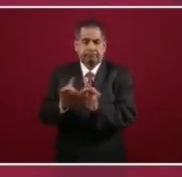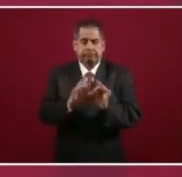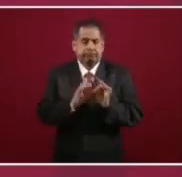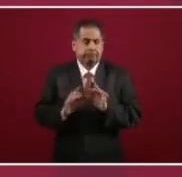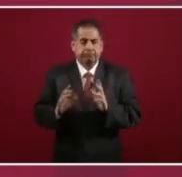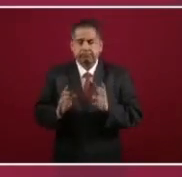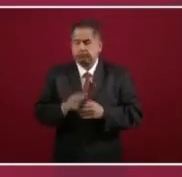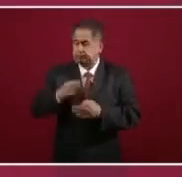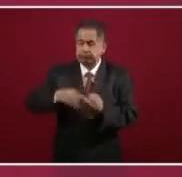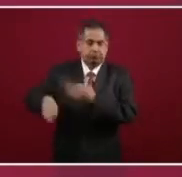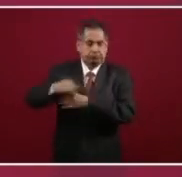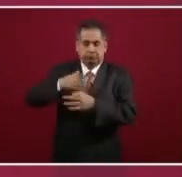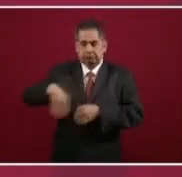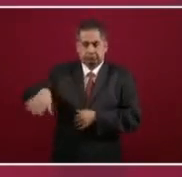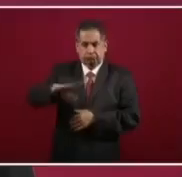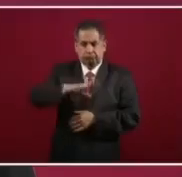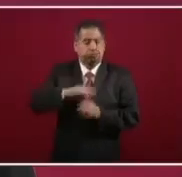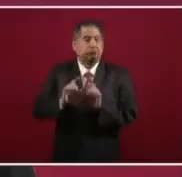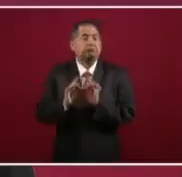todos